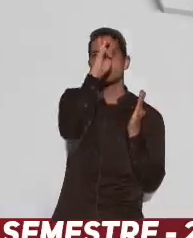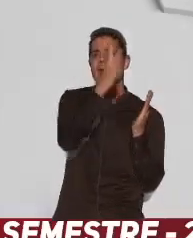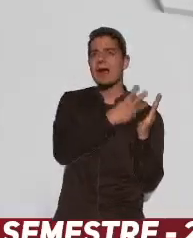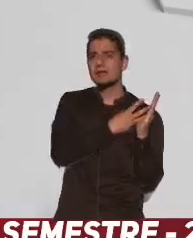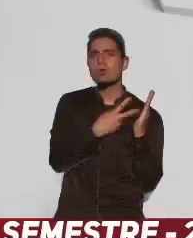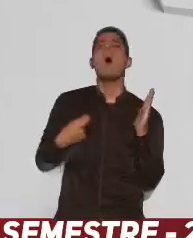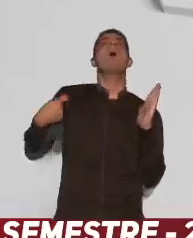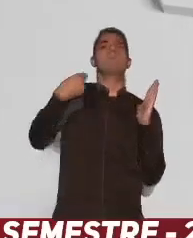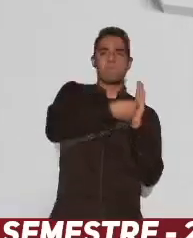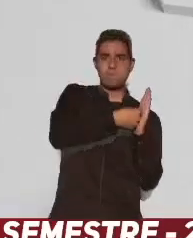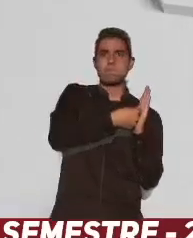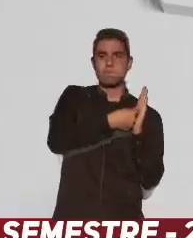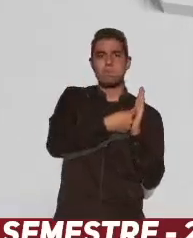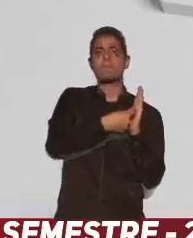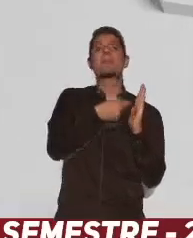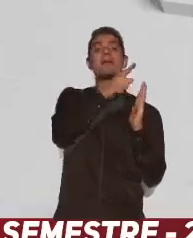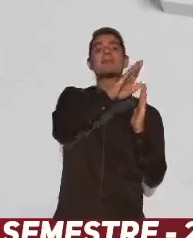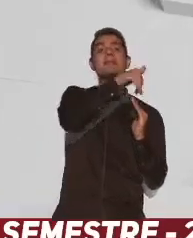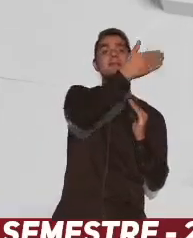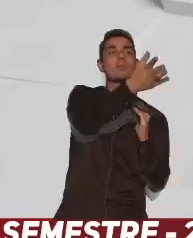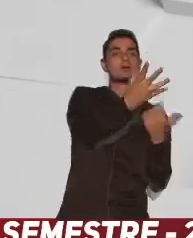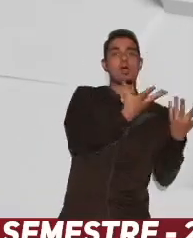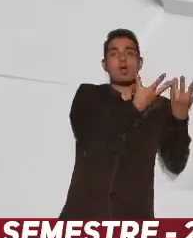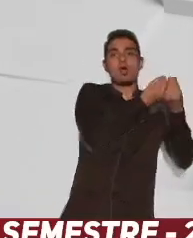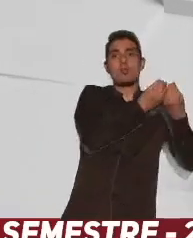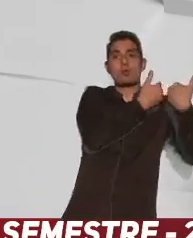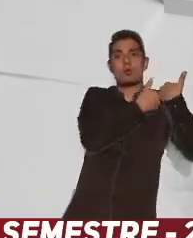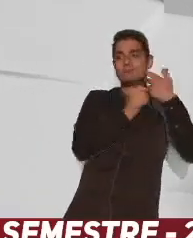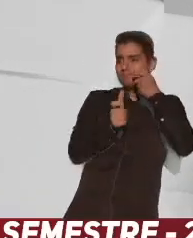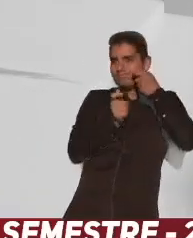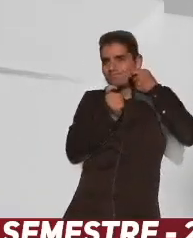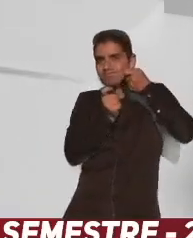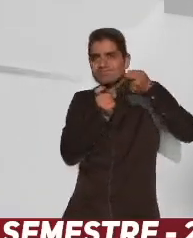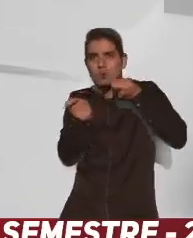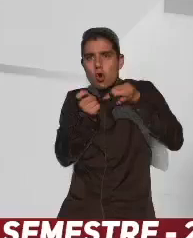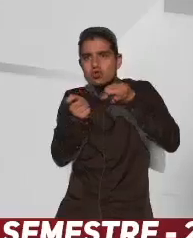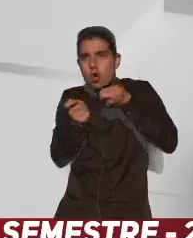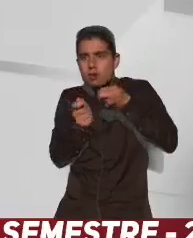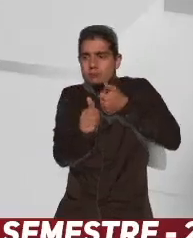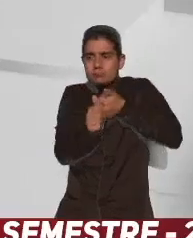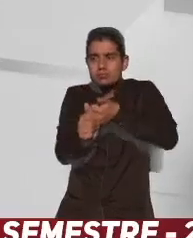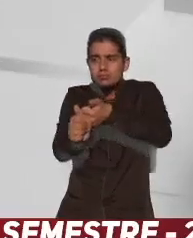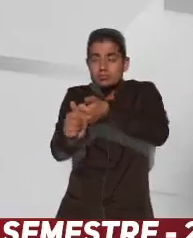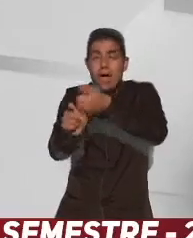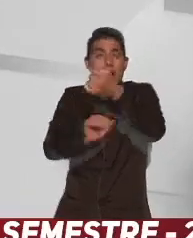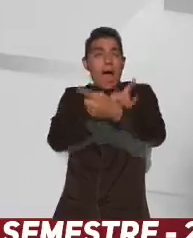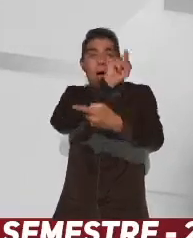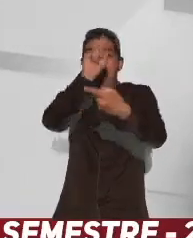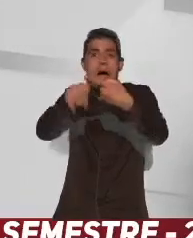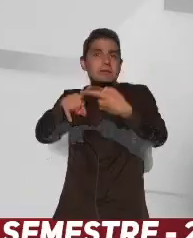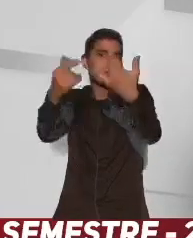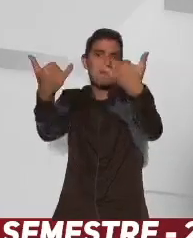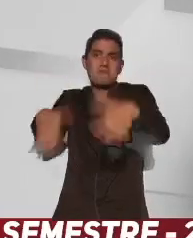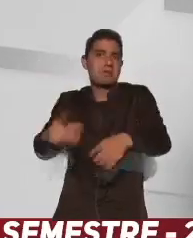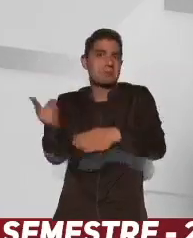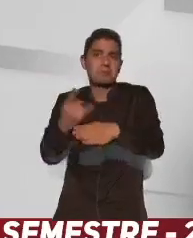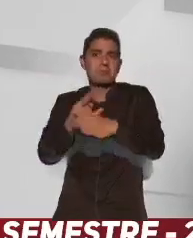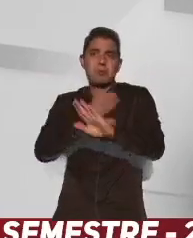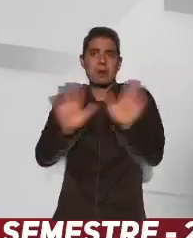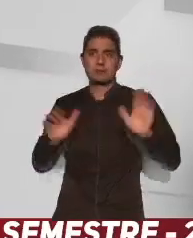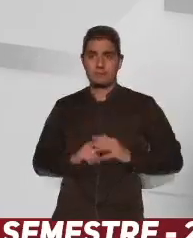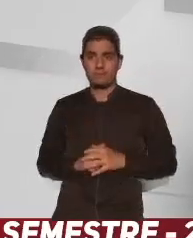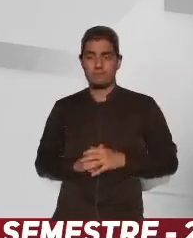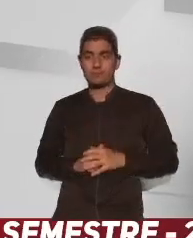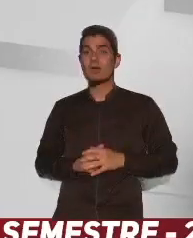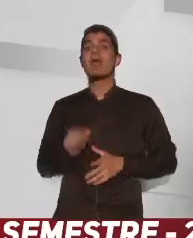a través pues, del tiempo hasta que cubra su vida útil. Al final de la vigencia